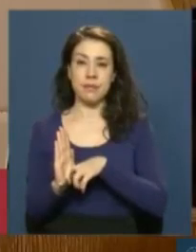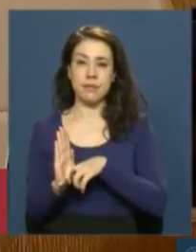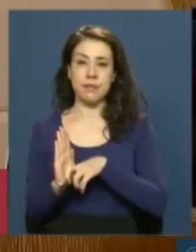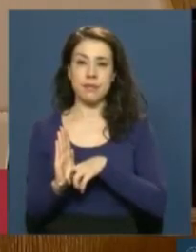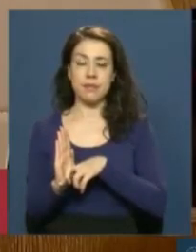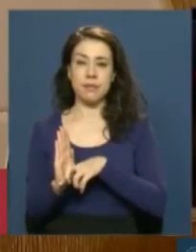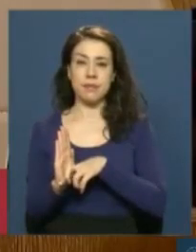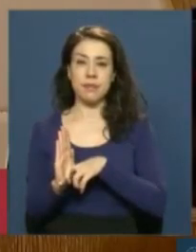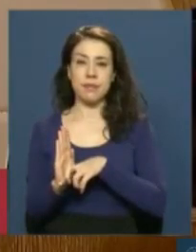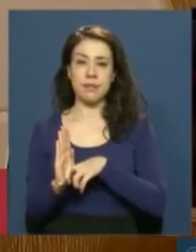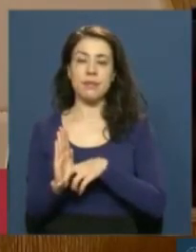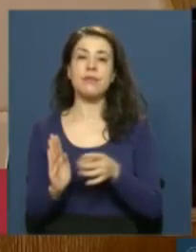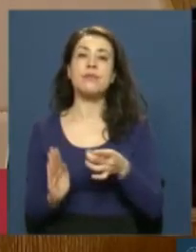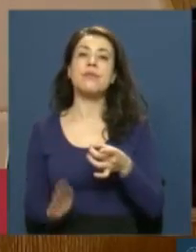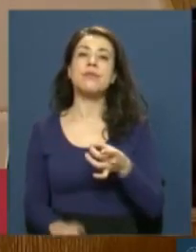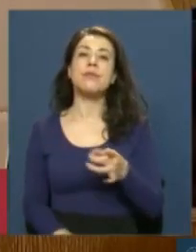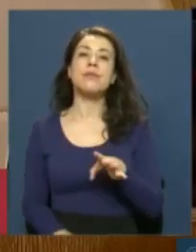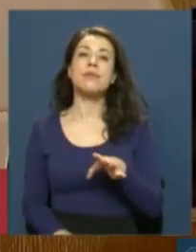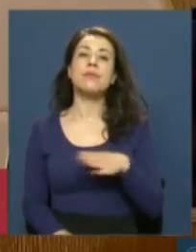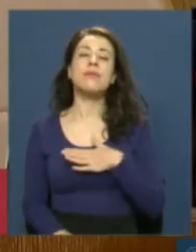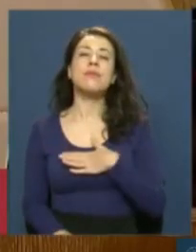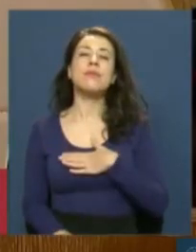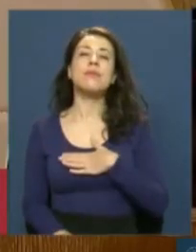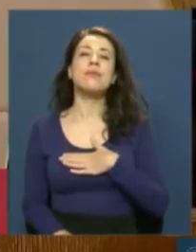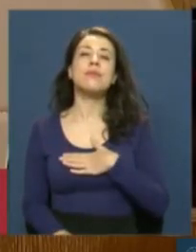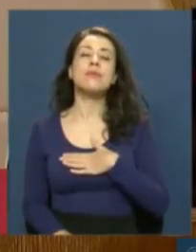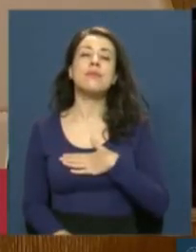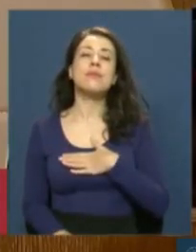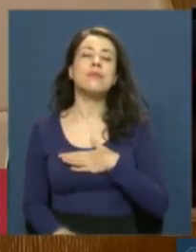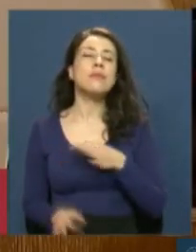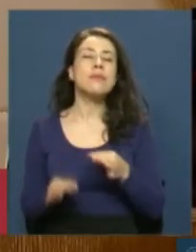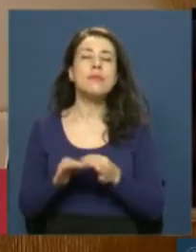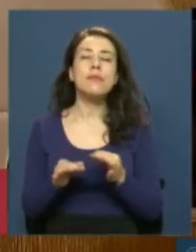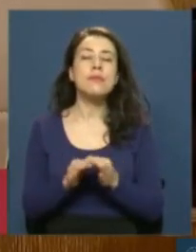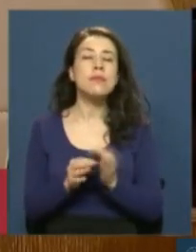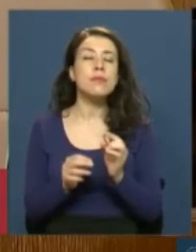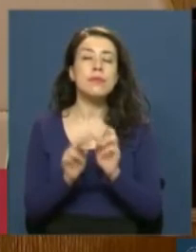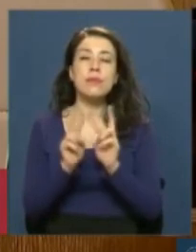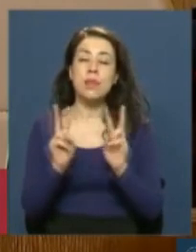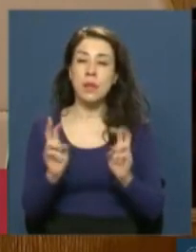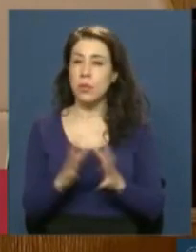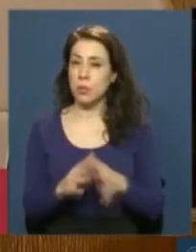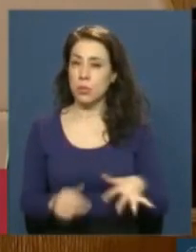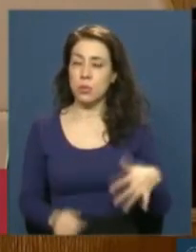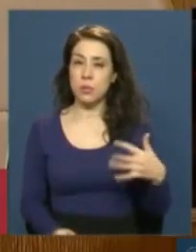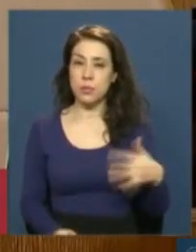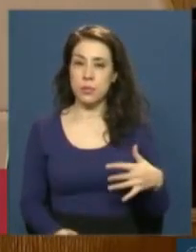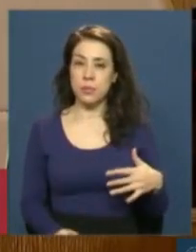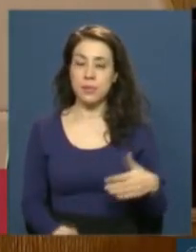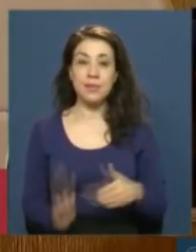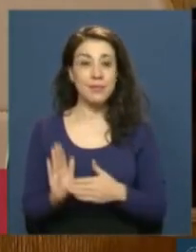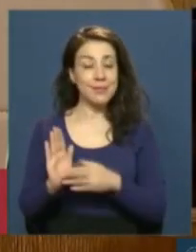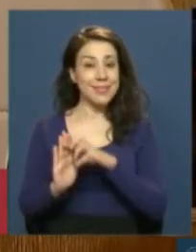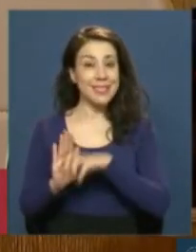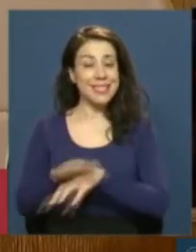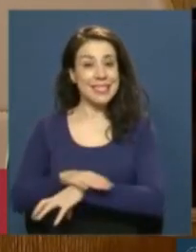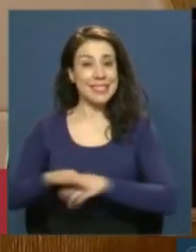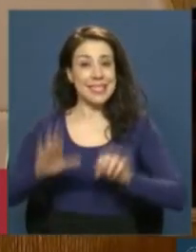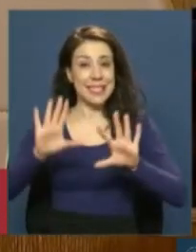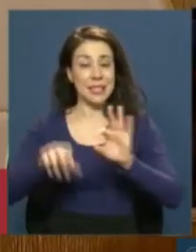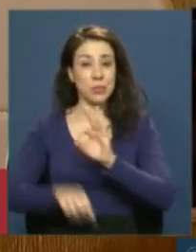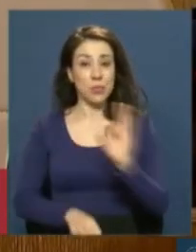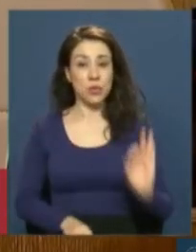presidente solo a modo de introducción quisiera aclarar una cosa que es bien importante esta ley del retiro del